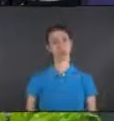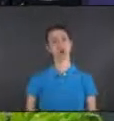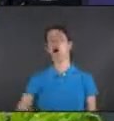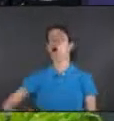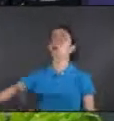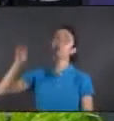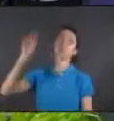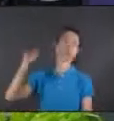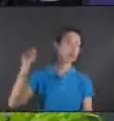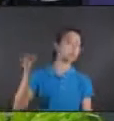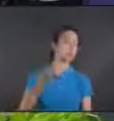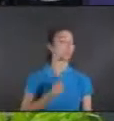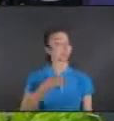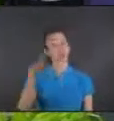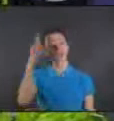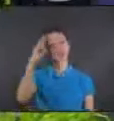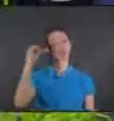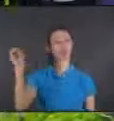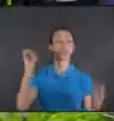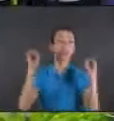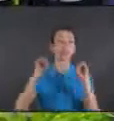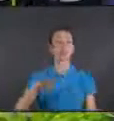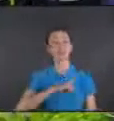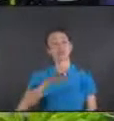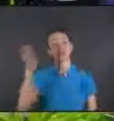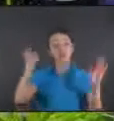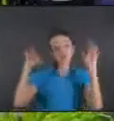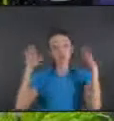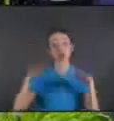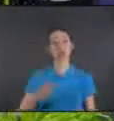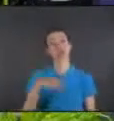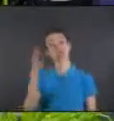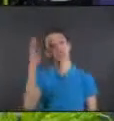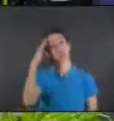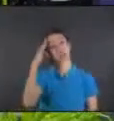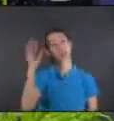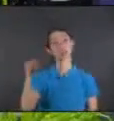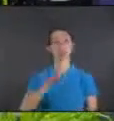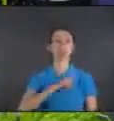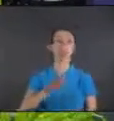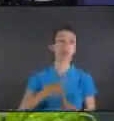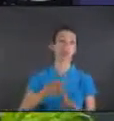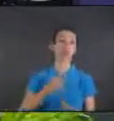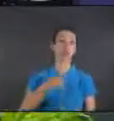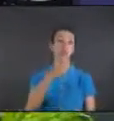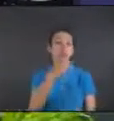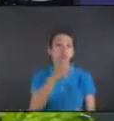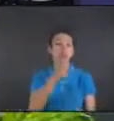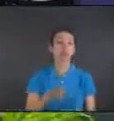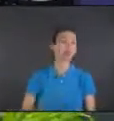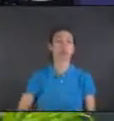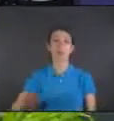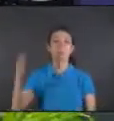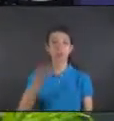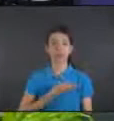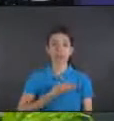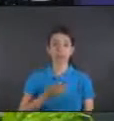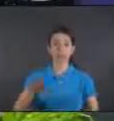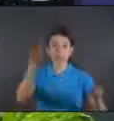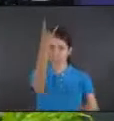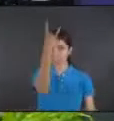y se quedaron con el tinte de rojos toda su vida, hermano. Son viejitos rojos, nunca hicieron